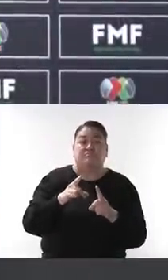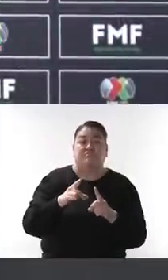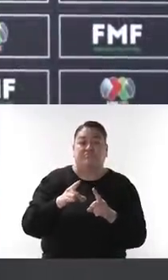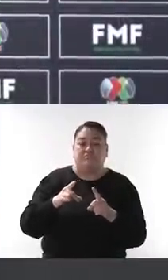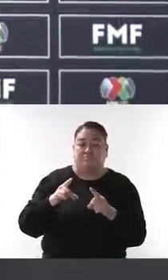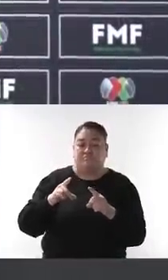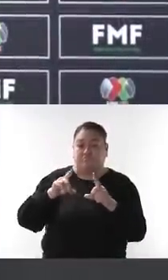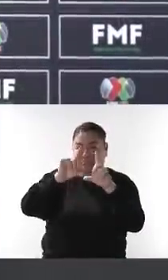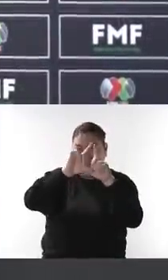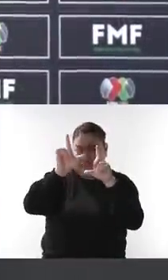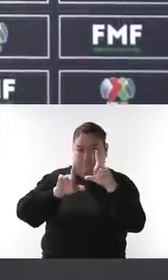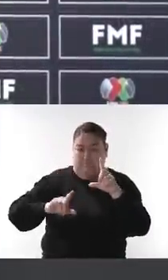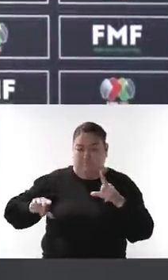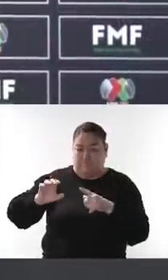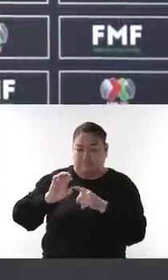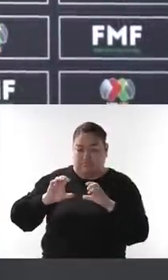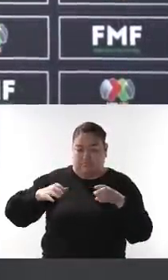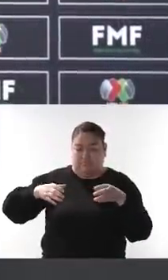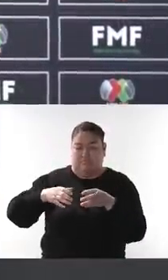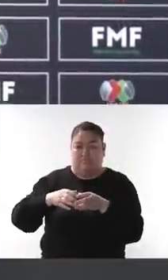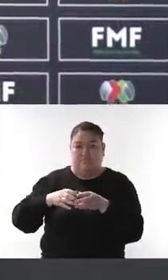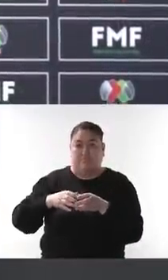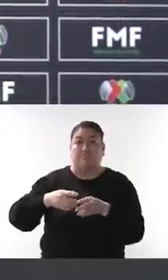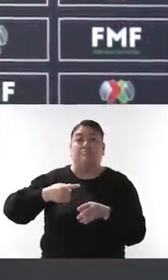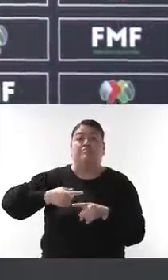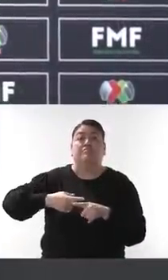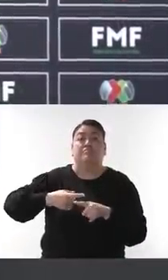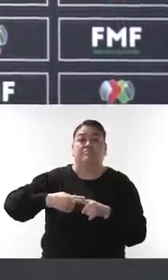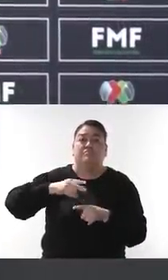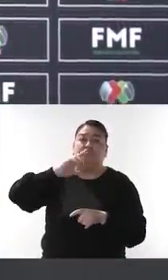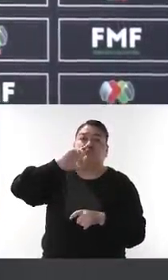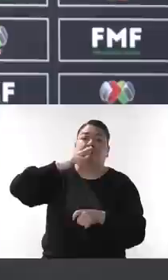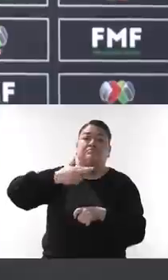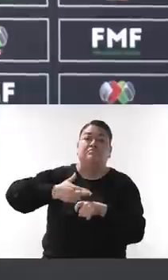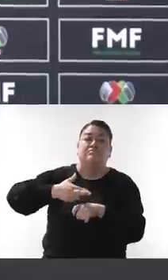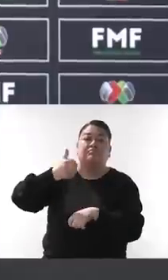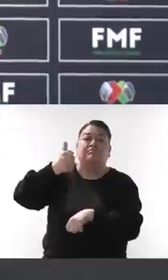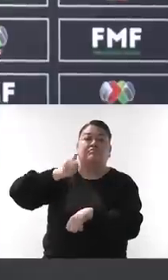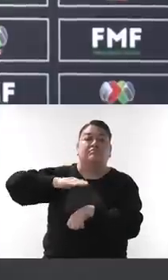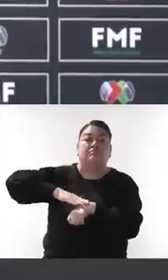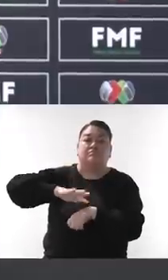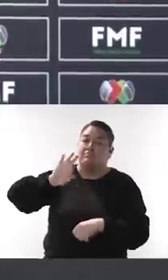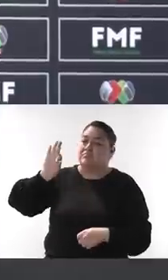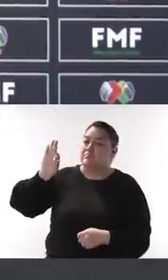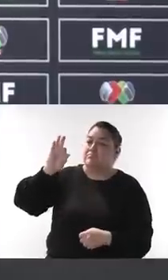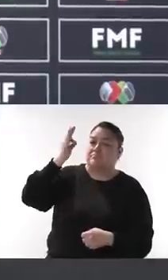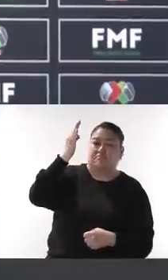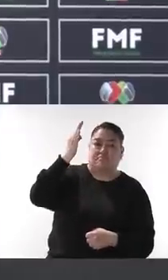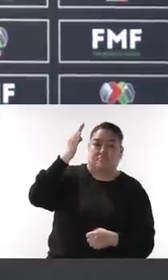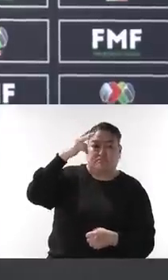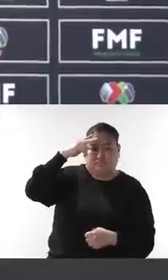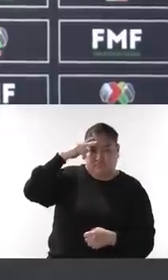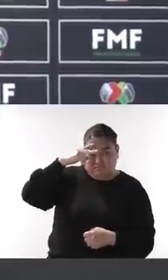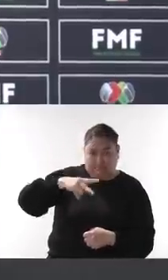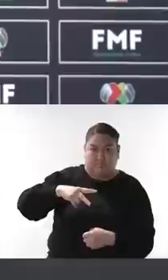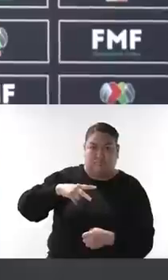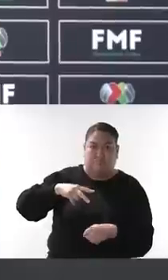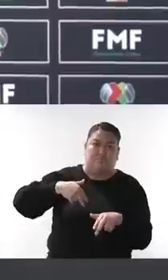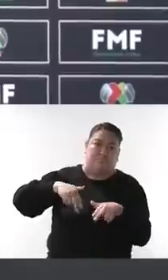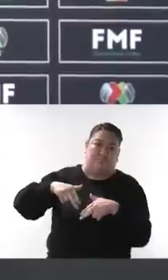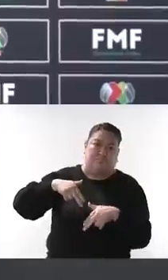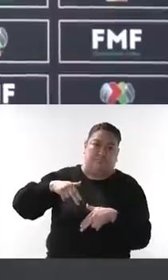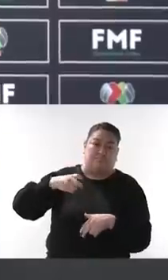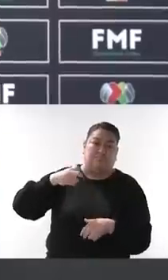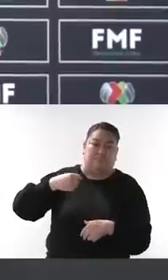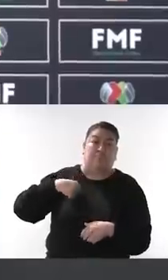selecciones nacionales es un tema de la administración de la Federación Mexicana de Fútbol. ¿En qué sentido?